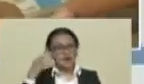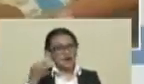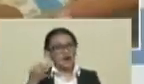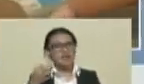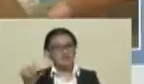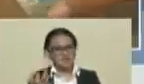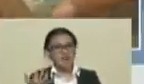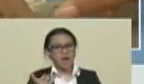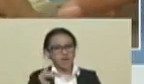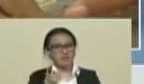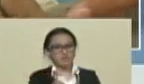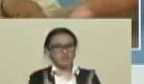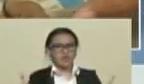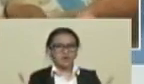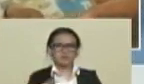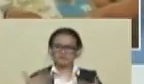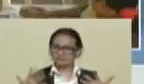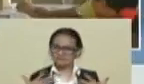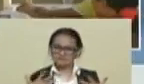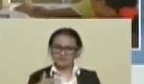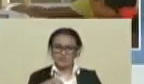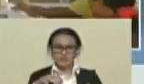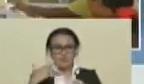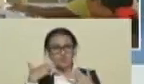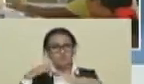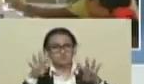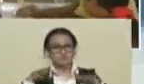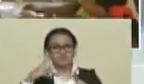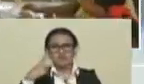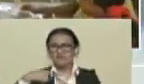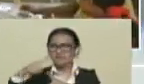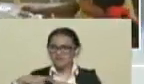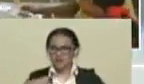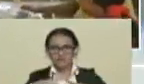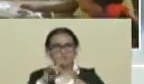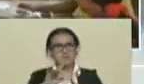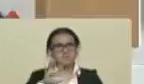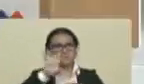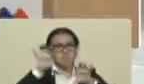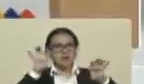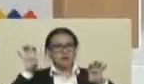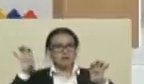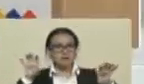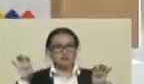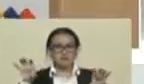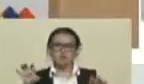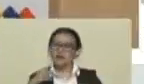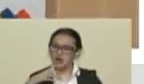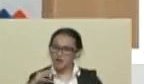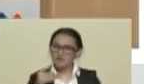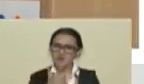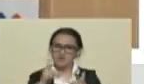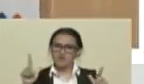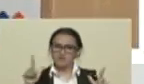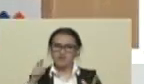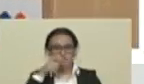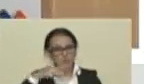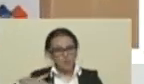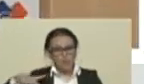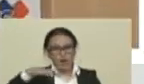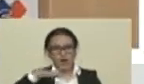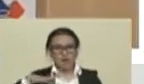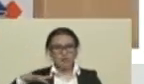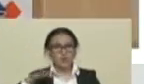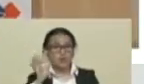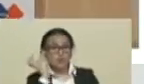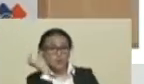mucho que estén miles de observadores de distintos países para que vean, para que hablen con libertad con nuestro pueblo, con